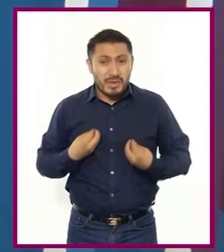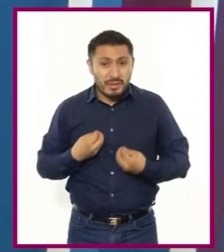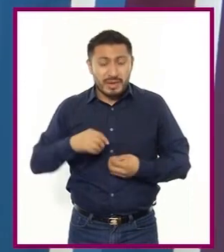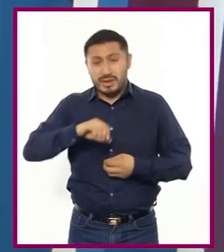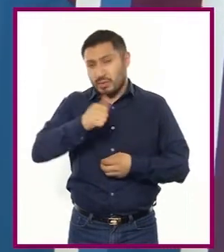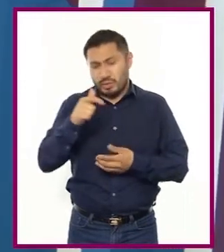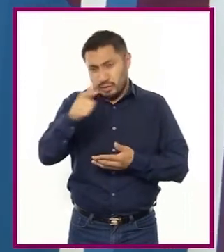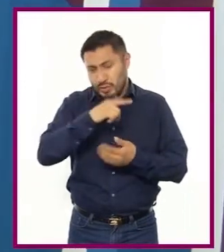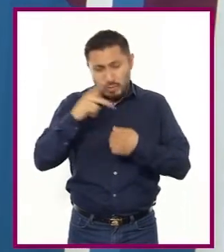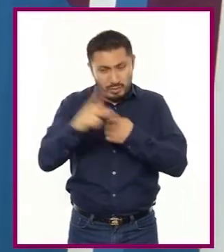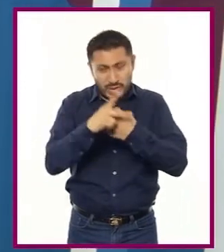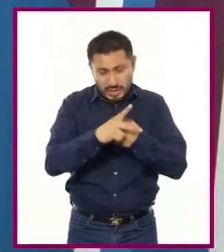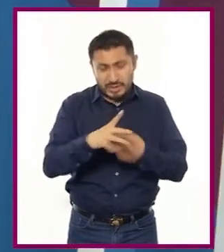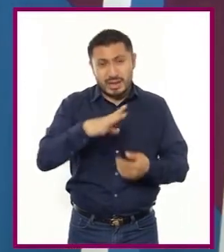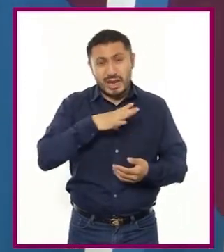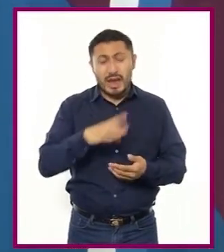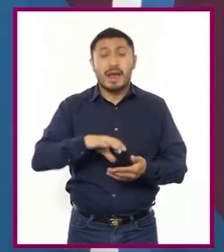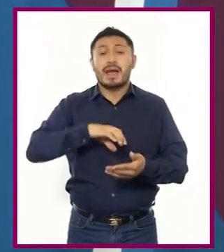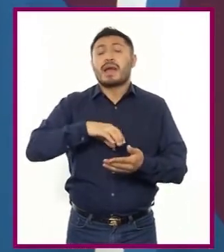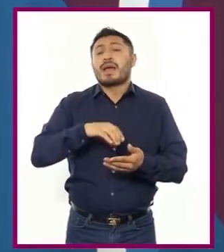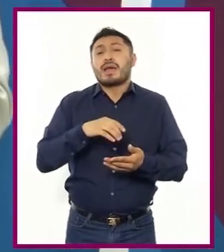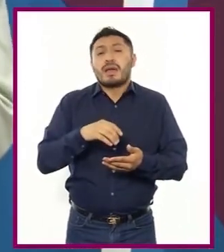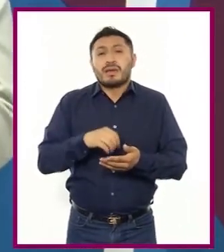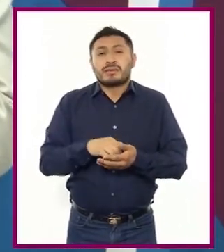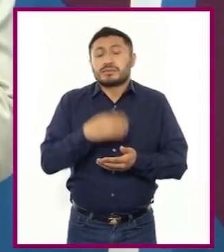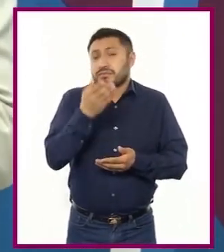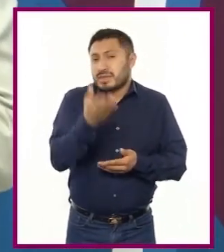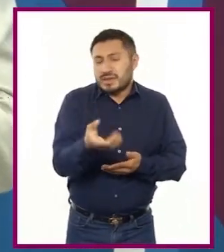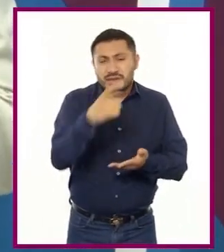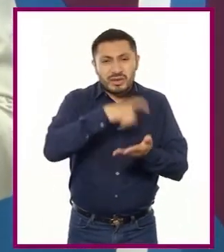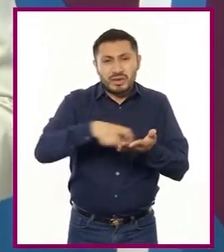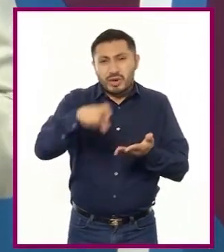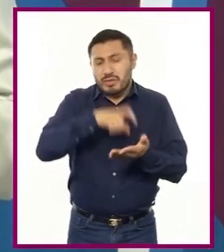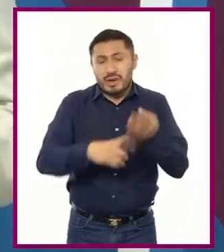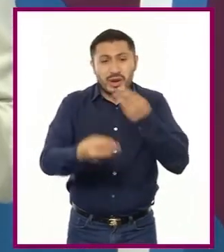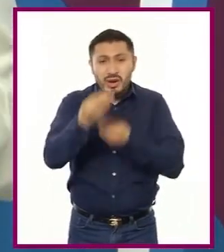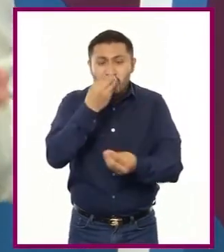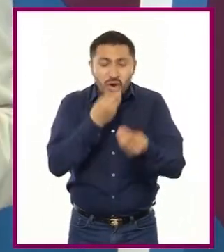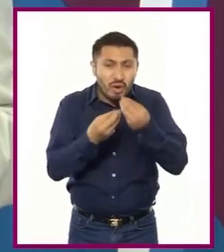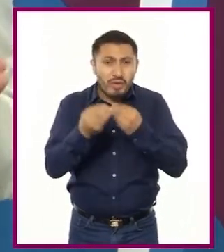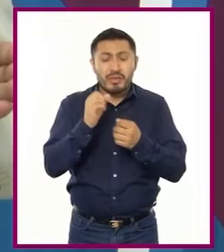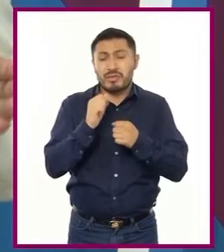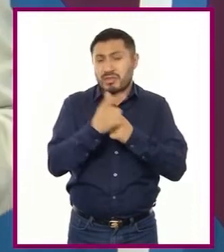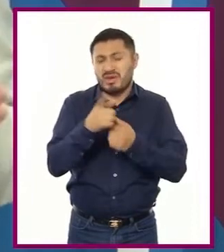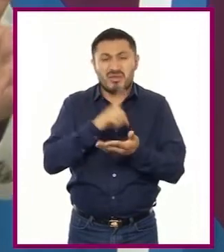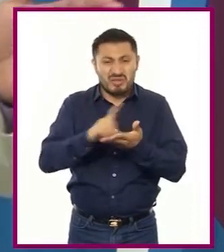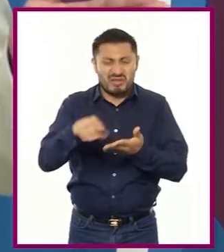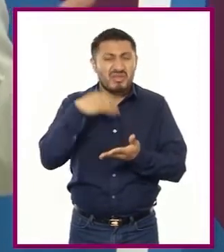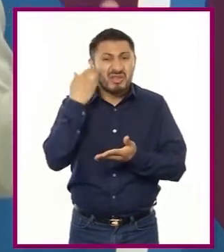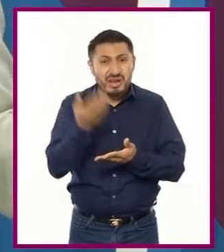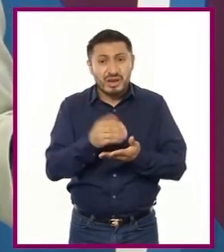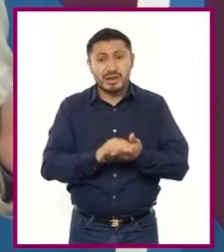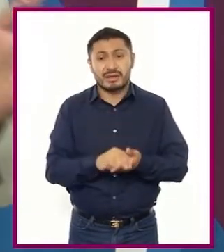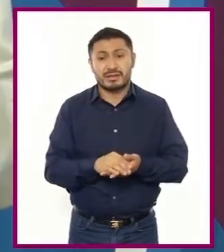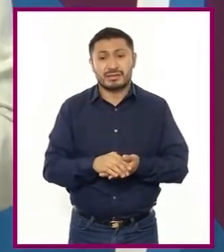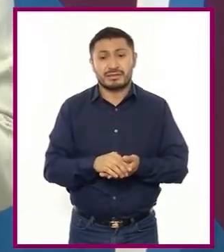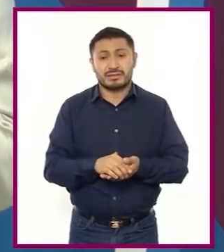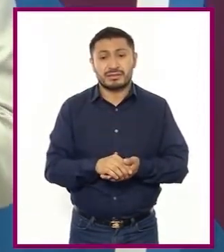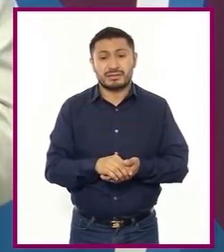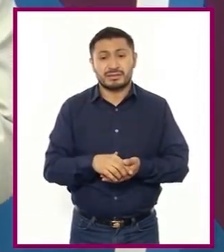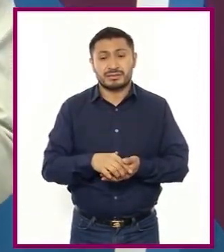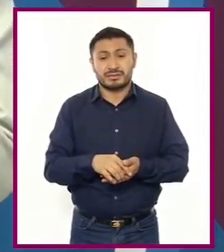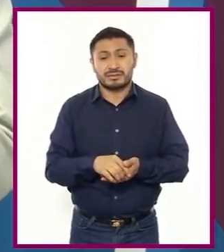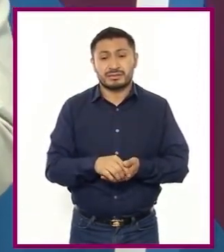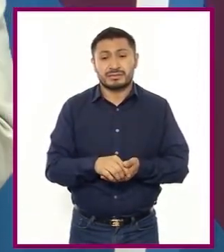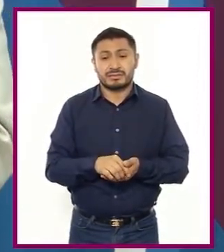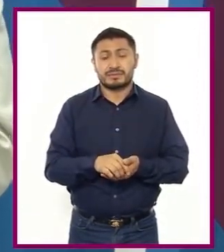contratante que solicita la obtención de alimentos a que pretende tener derecho recibir de otras